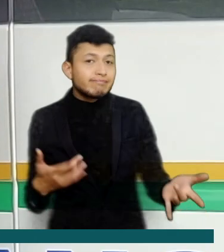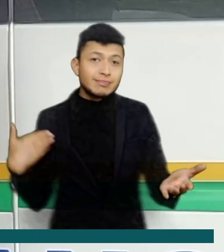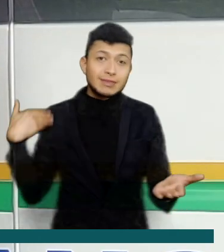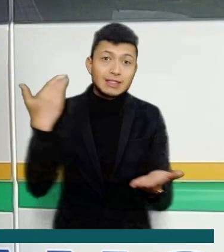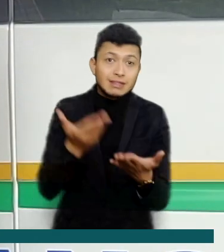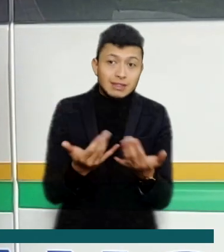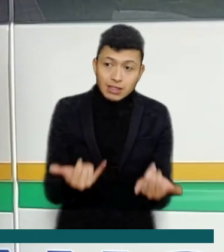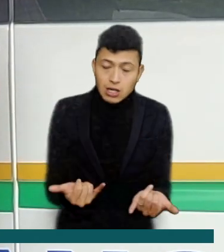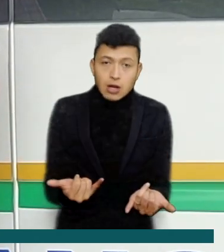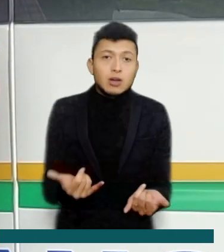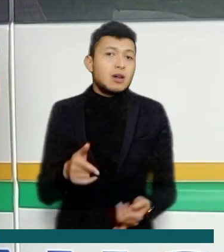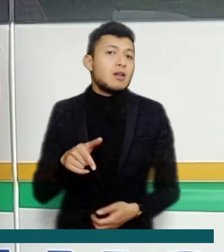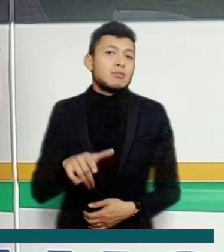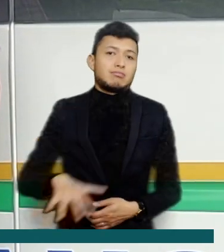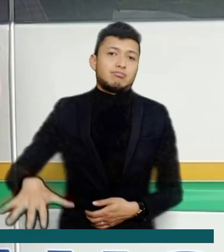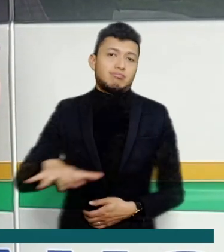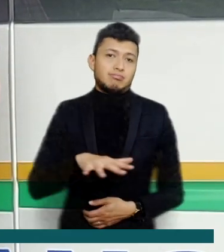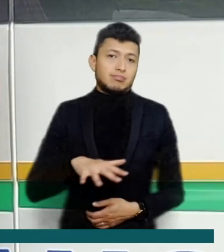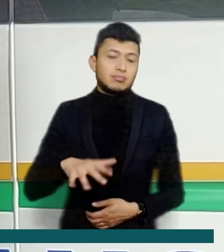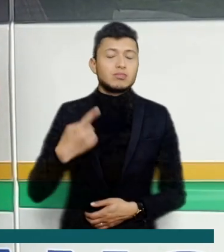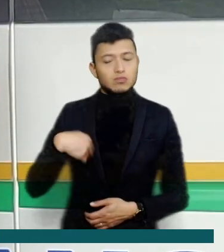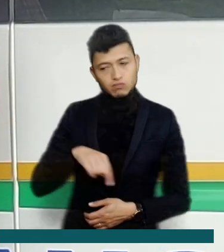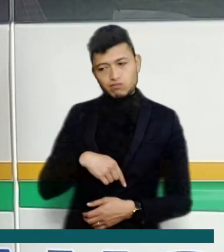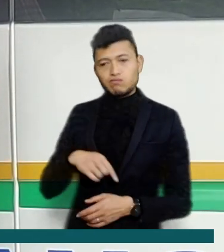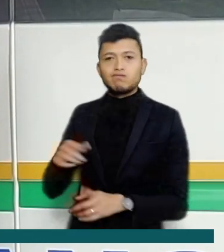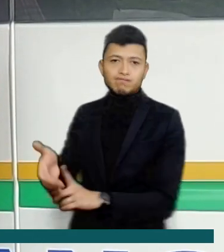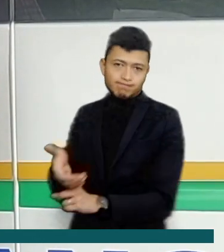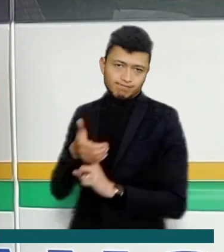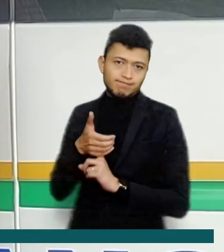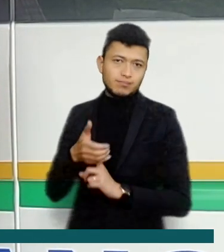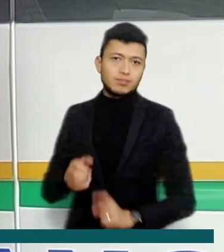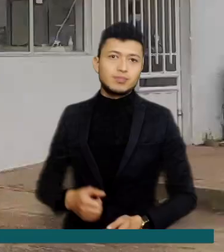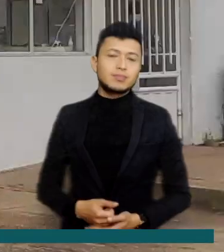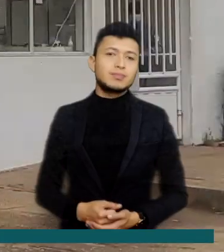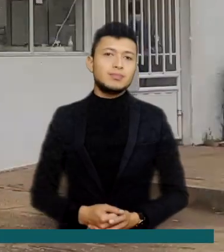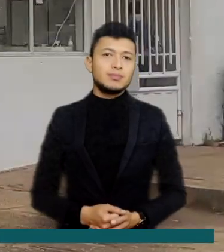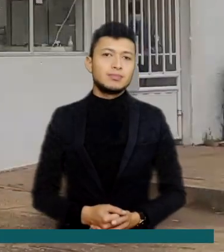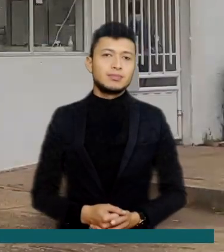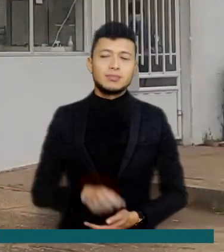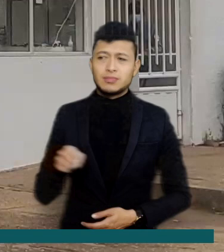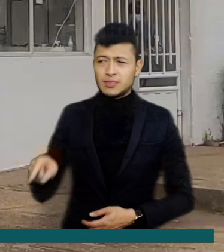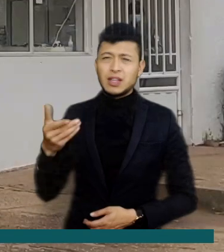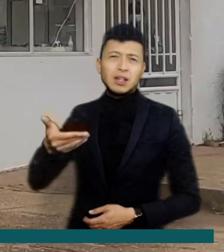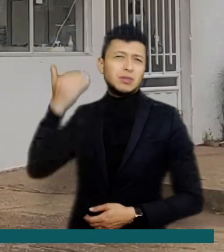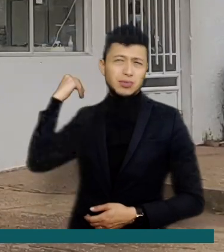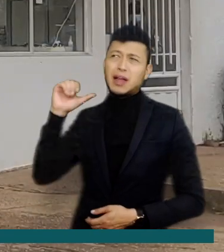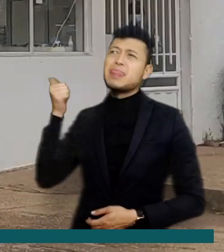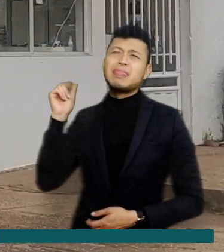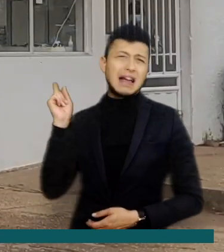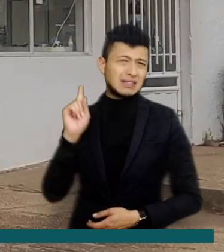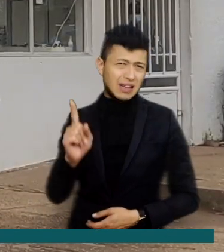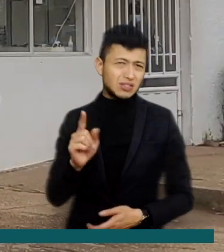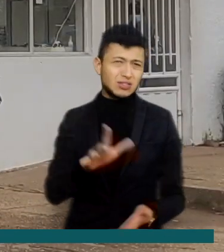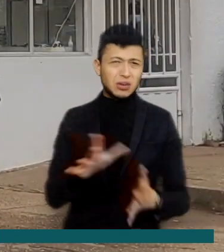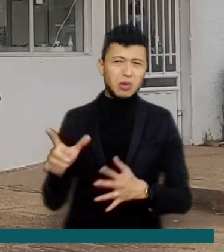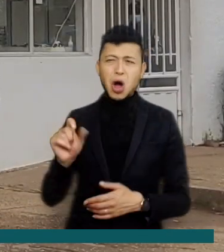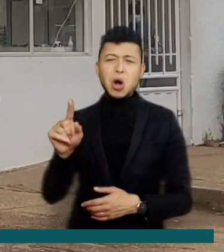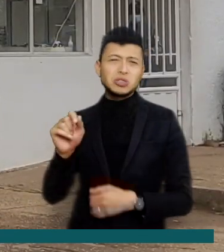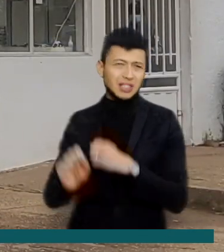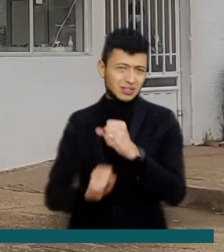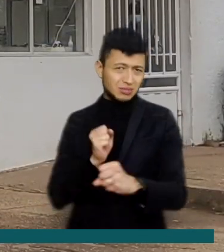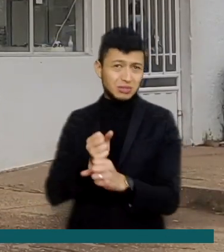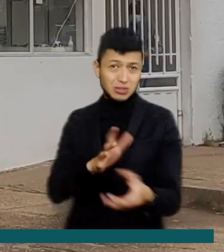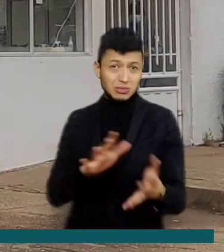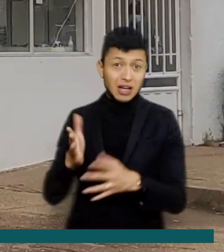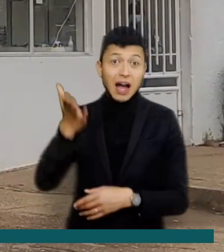entonces el animalito quedó acá y nosotros lo acogimos, lo adoptamos. Eso tiene la credencia de unos 10 años, ¿cierto? ¿10 o 11 años? 11 años,